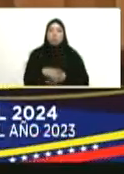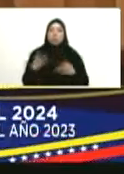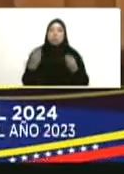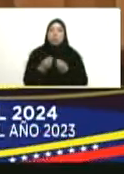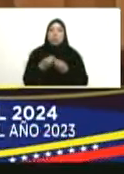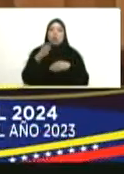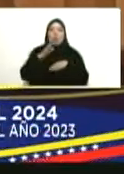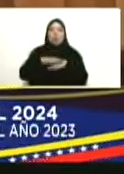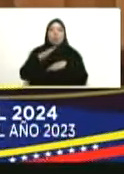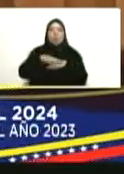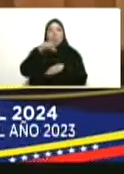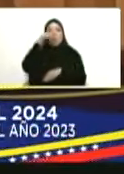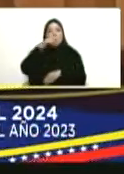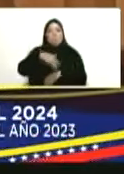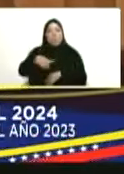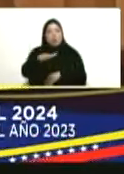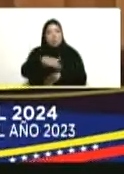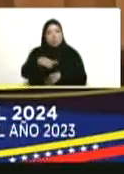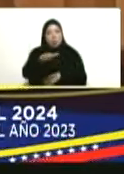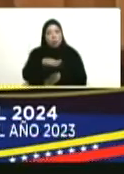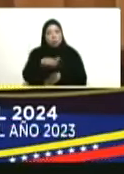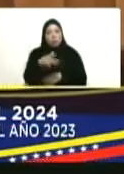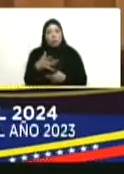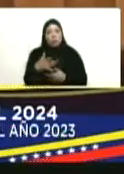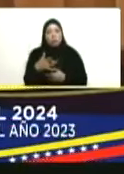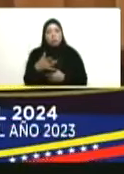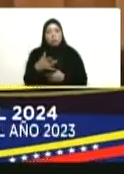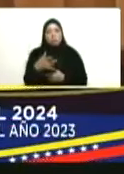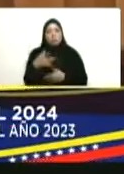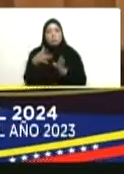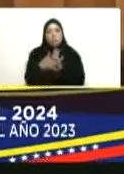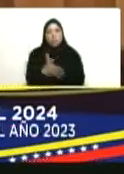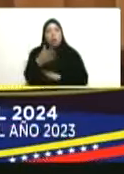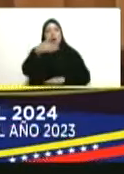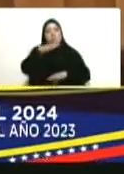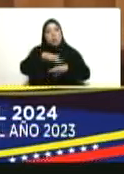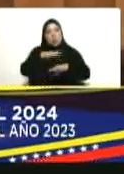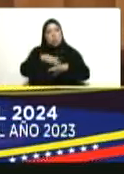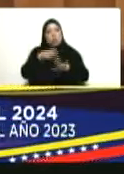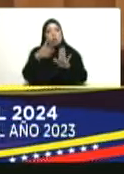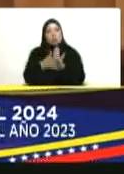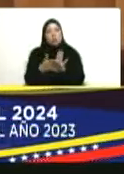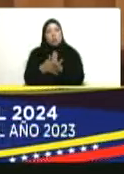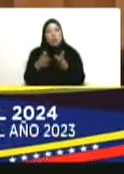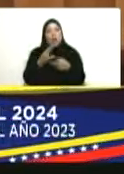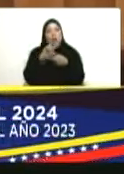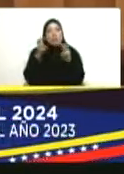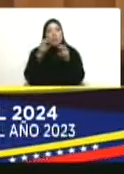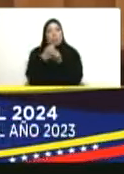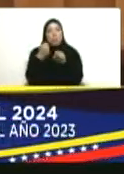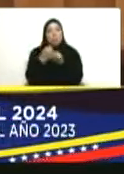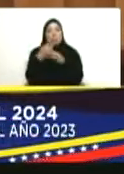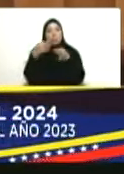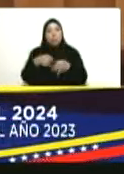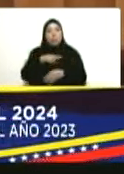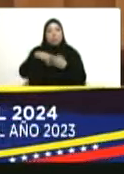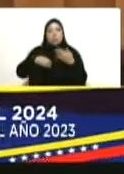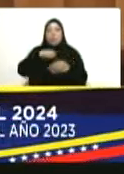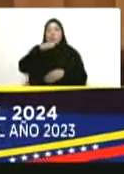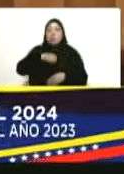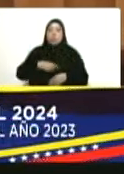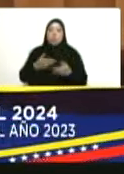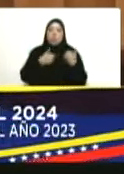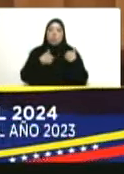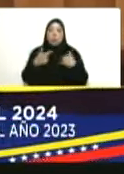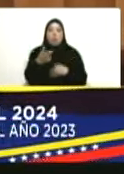convocar al pueblo a referéndum para consultar el tema vital de nuestra historia, que es el